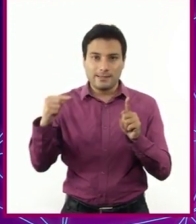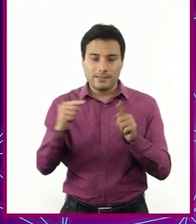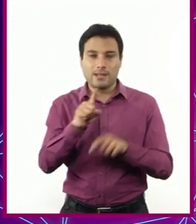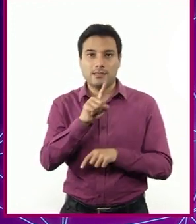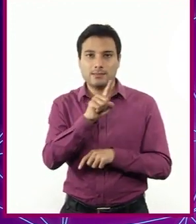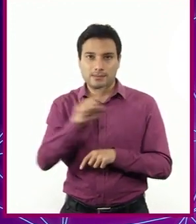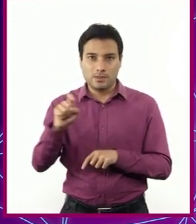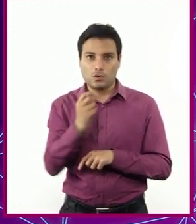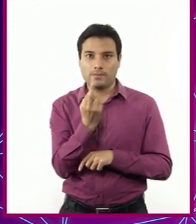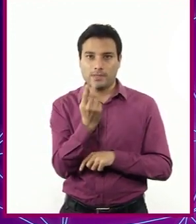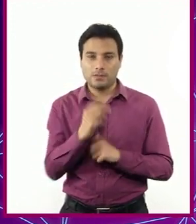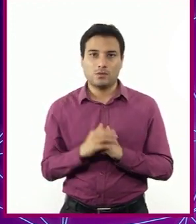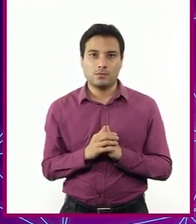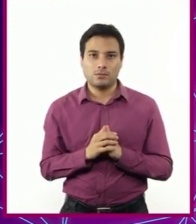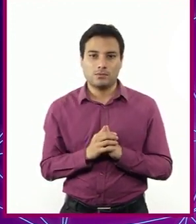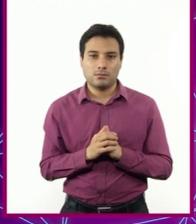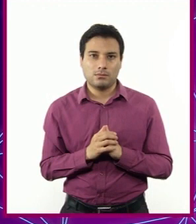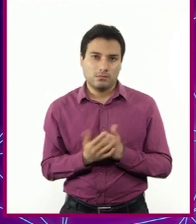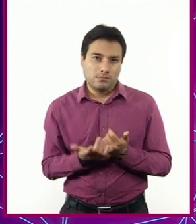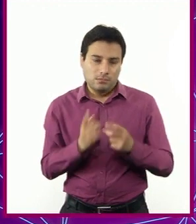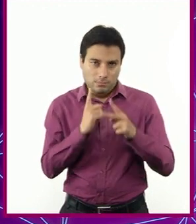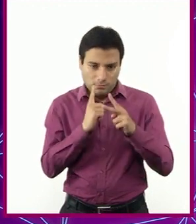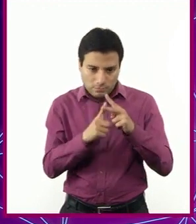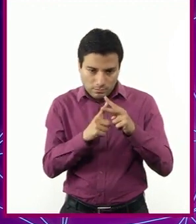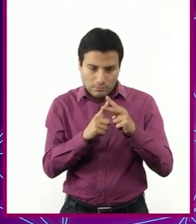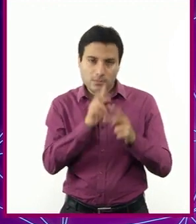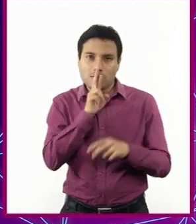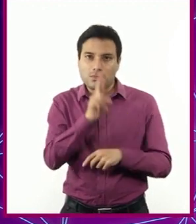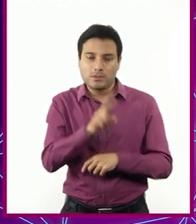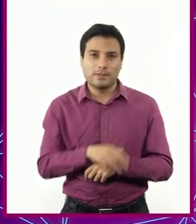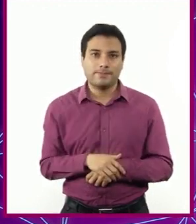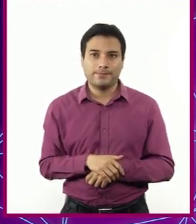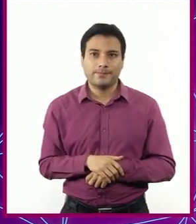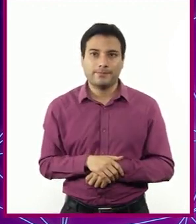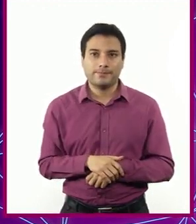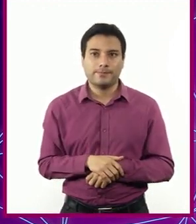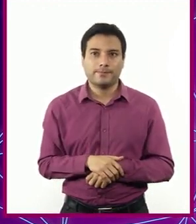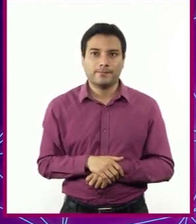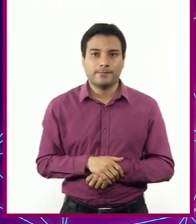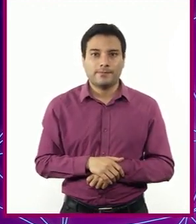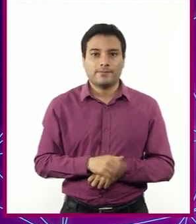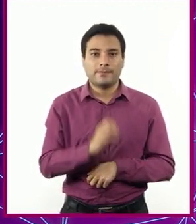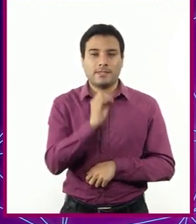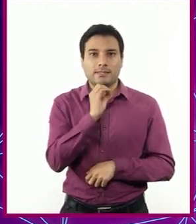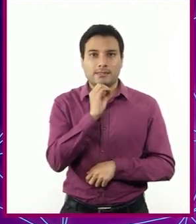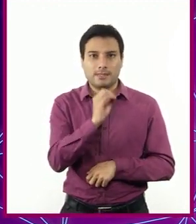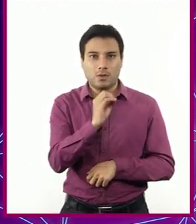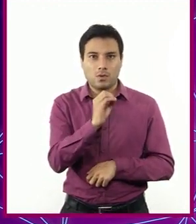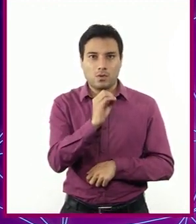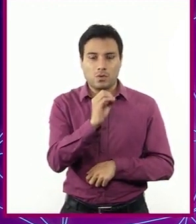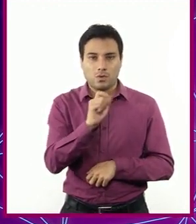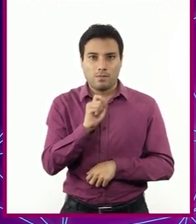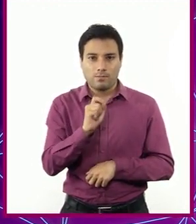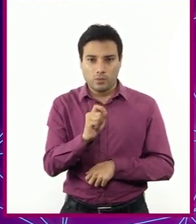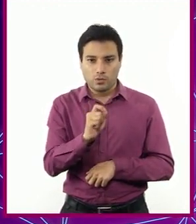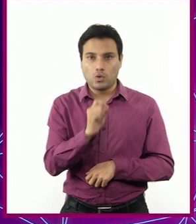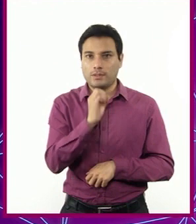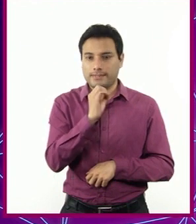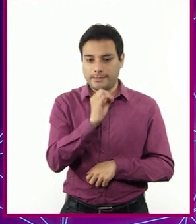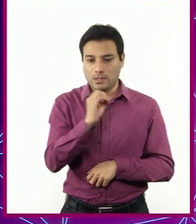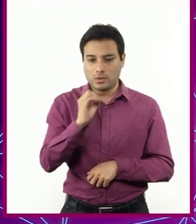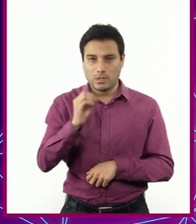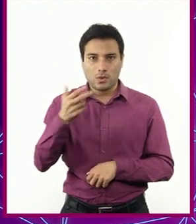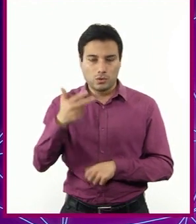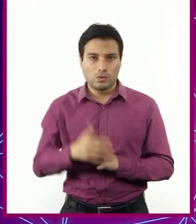125. Y al resolver la división, tenemos que 5 a la 3 negativo es igual a 8